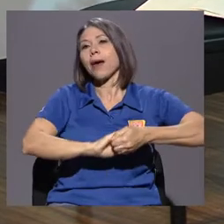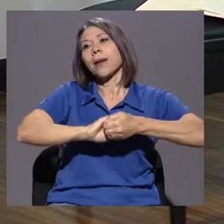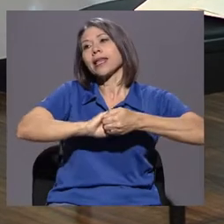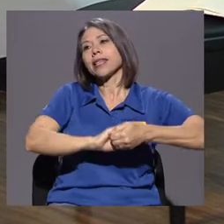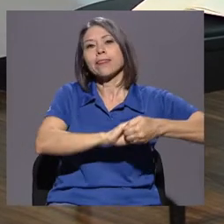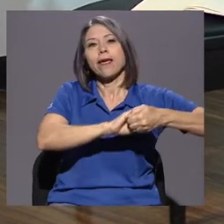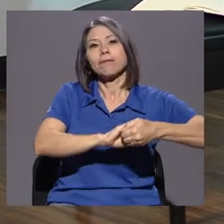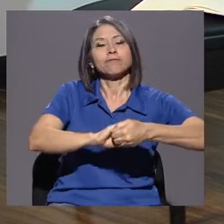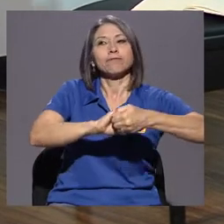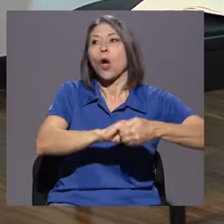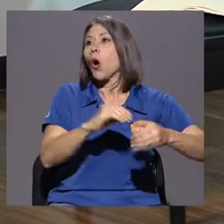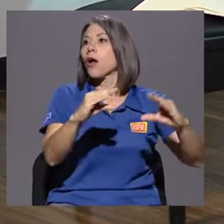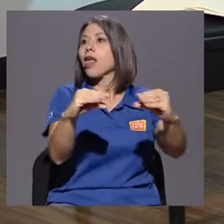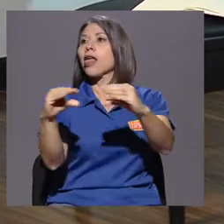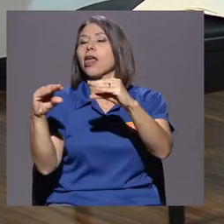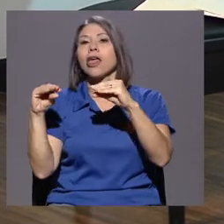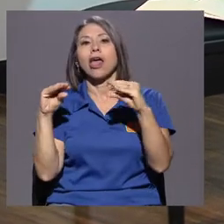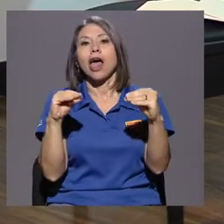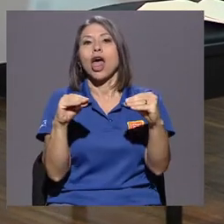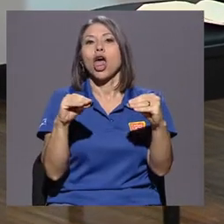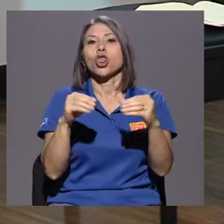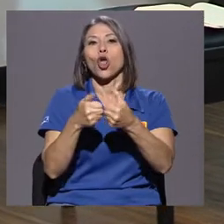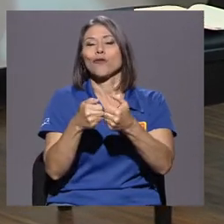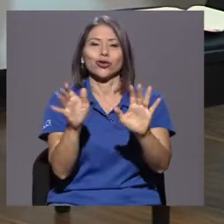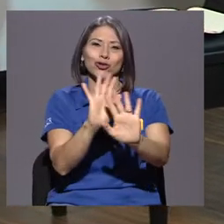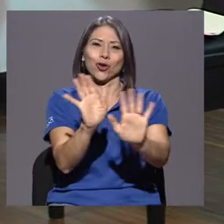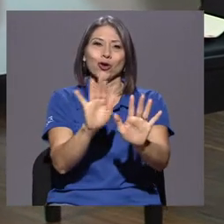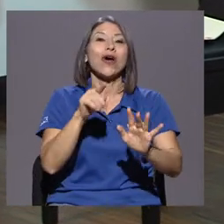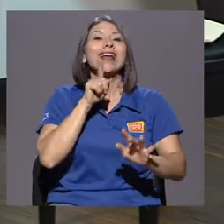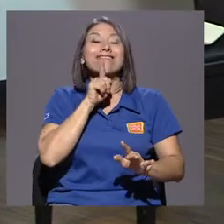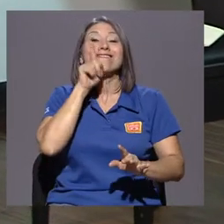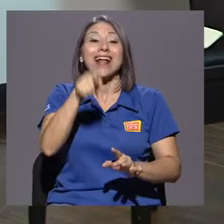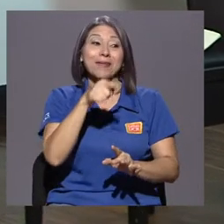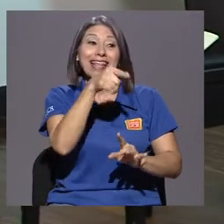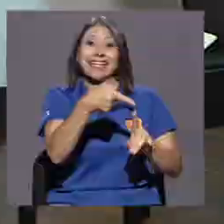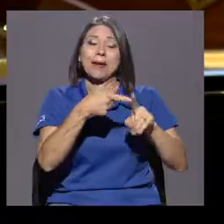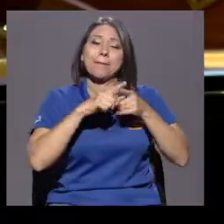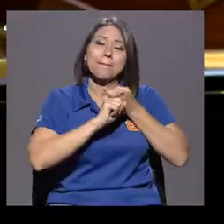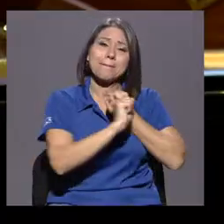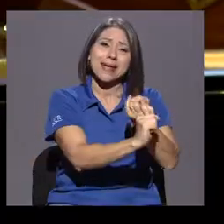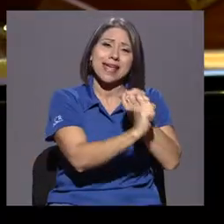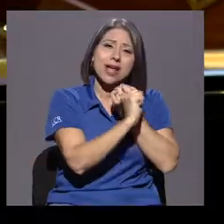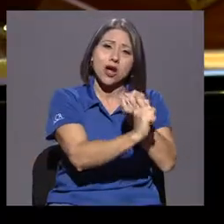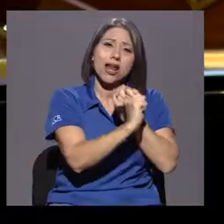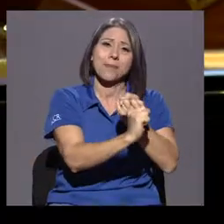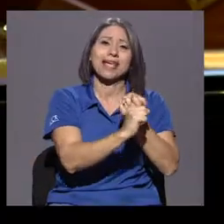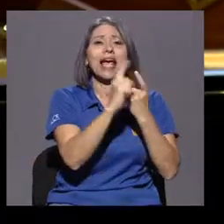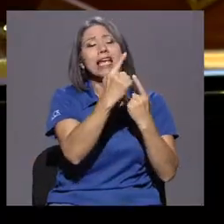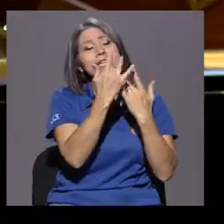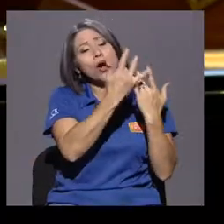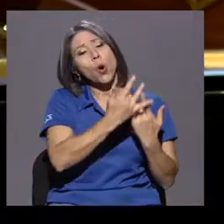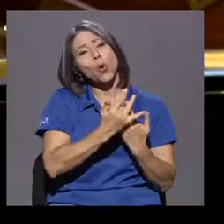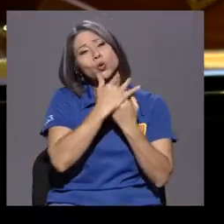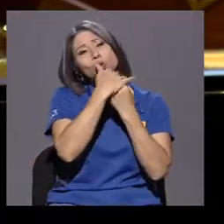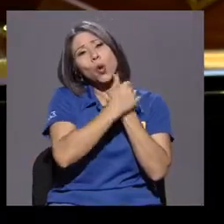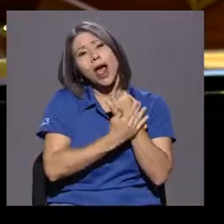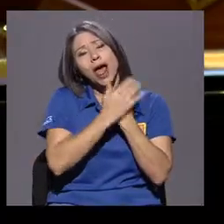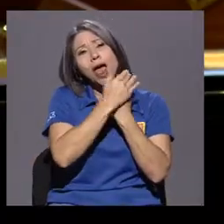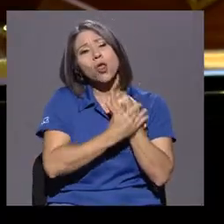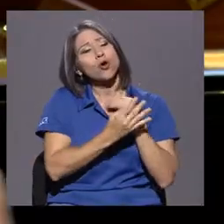novios éramos realmente best friends éramos era mi mejor amiga era mi consoladora mi confidente